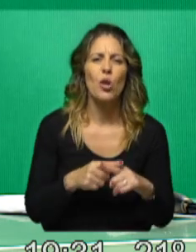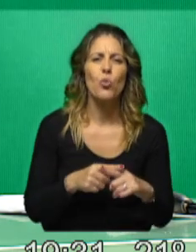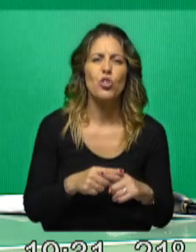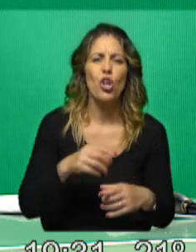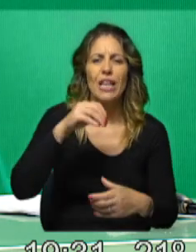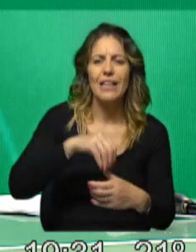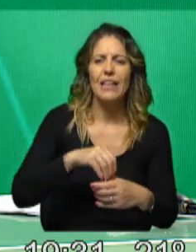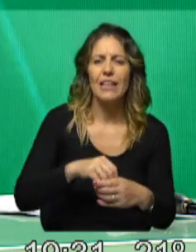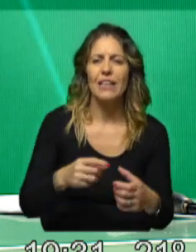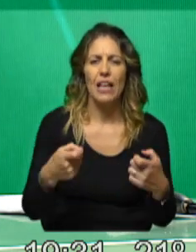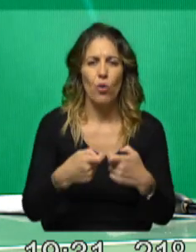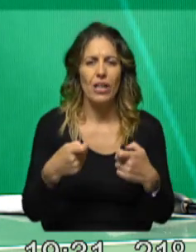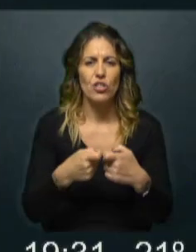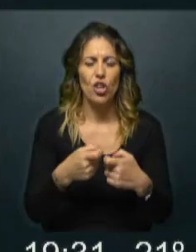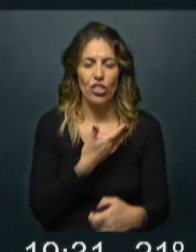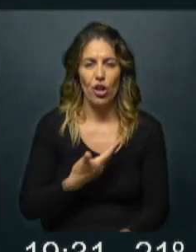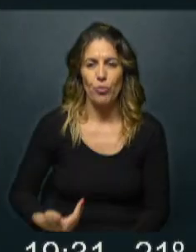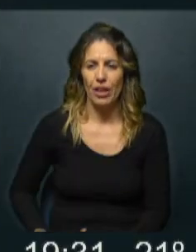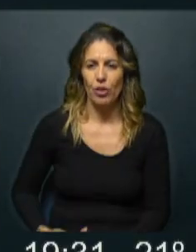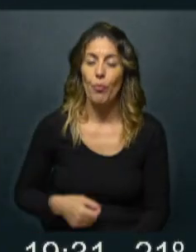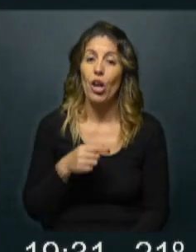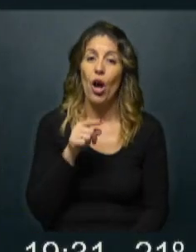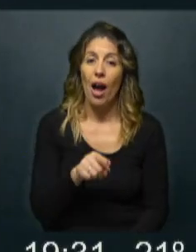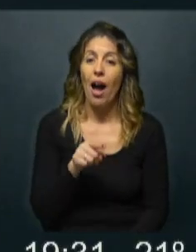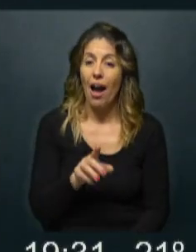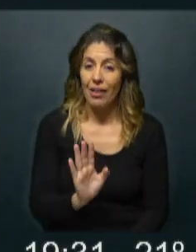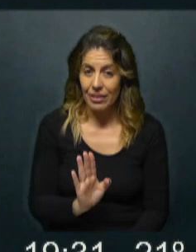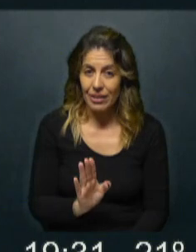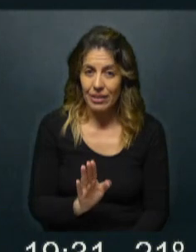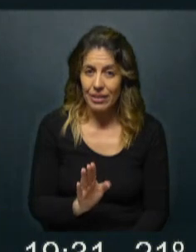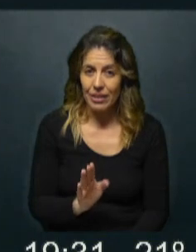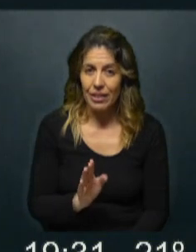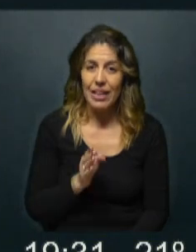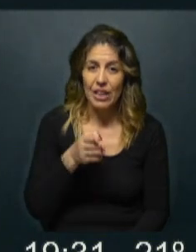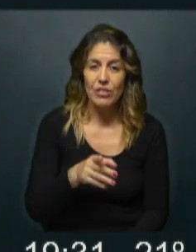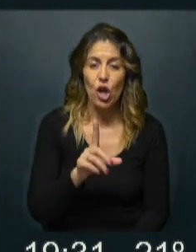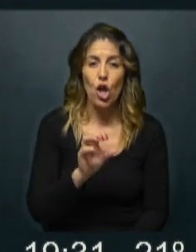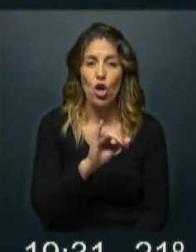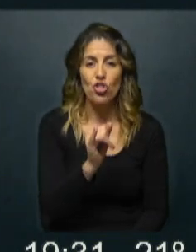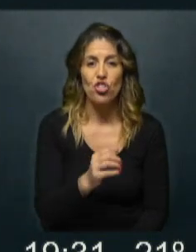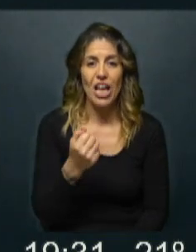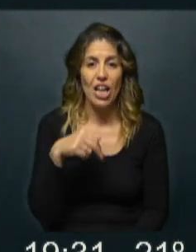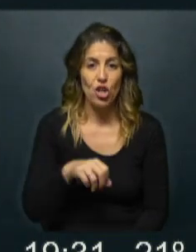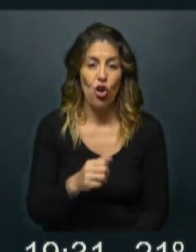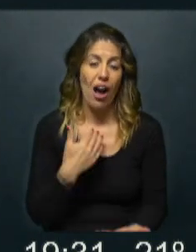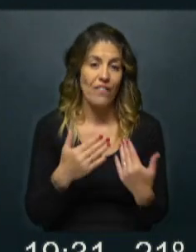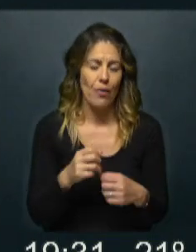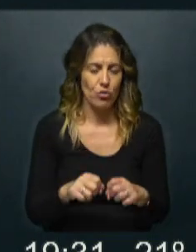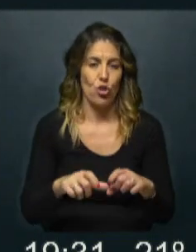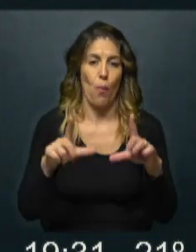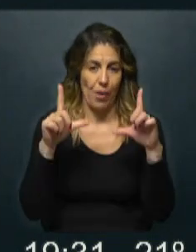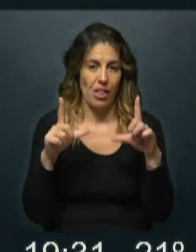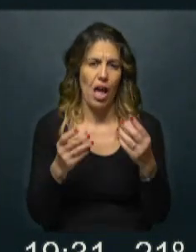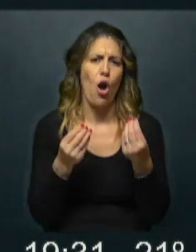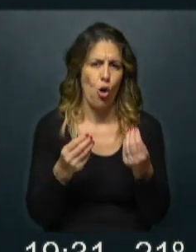interna de la coalición de gobierno Bueno ahí en la intervención de Lozano hablaba de sorpresa no con respecto a cómo se